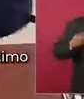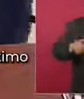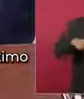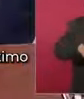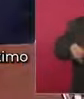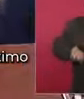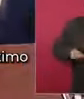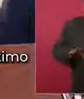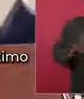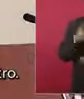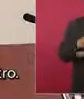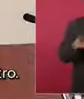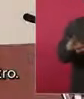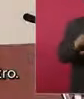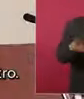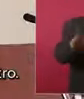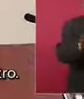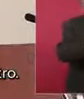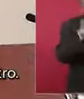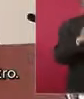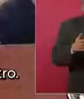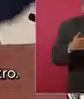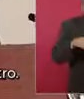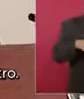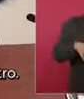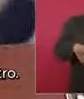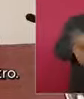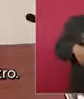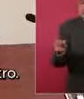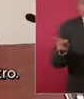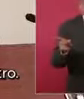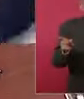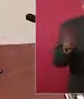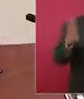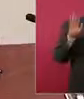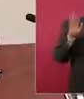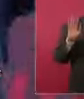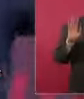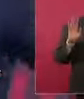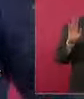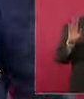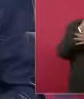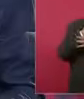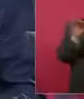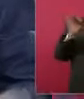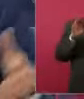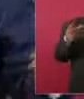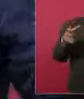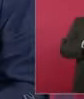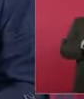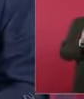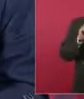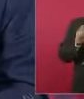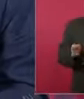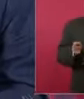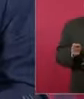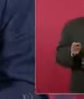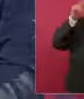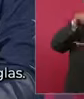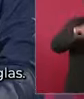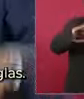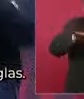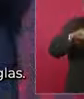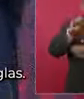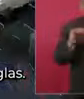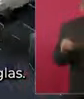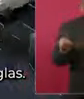por legítimo que sea. Y eso de un lado, repito, o de otro. Entonces, qué bien que ayer me informaron que por unanimidad,